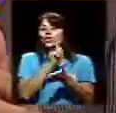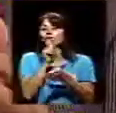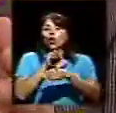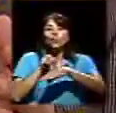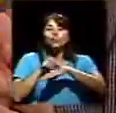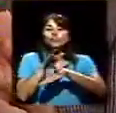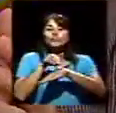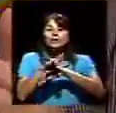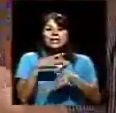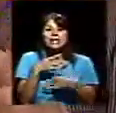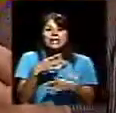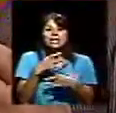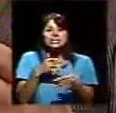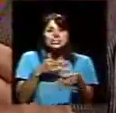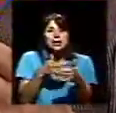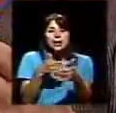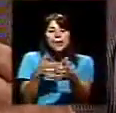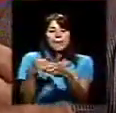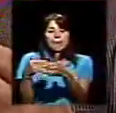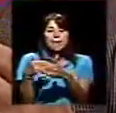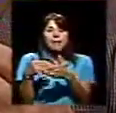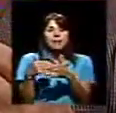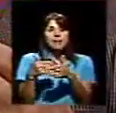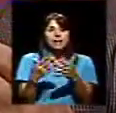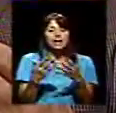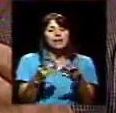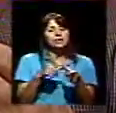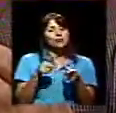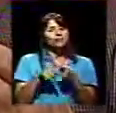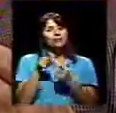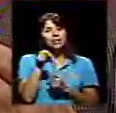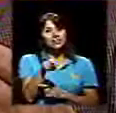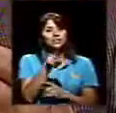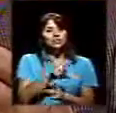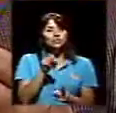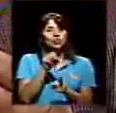locales. De manera que esto de alguna forma ha